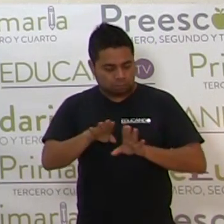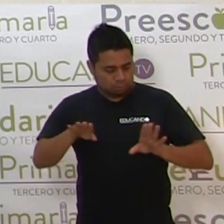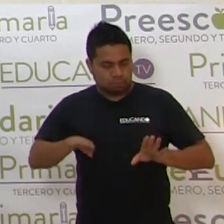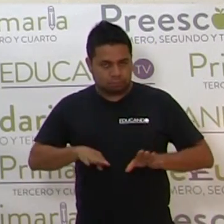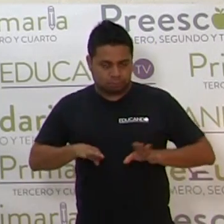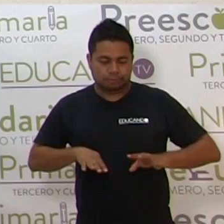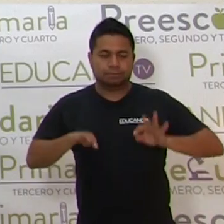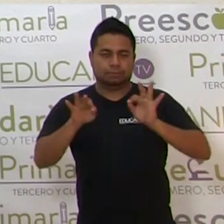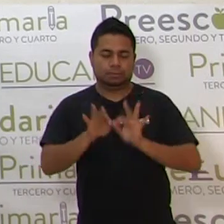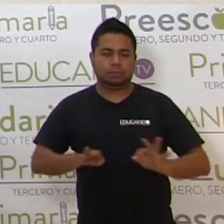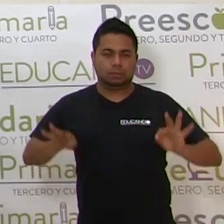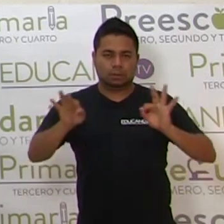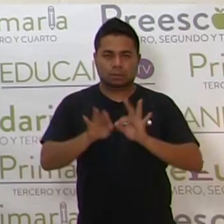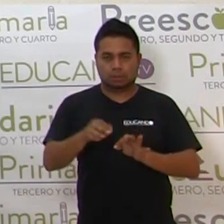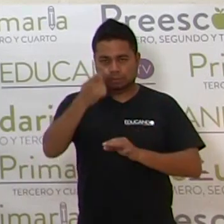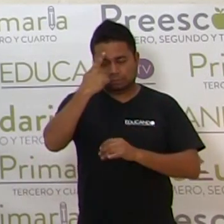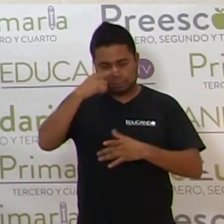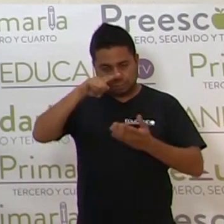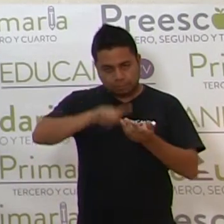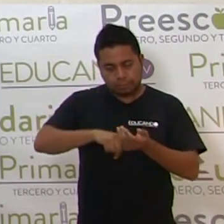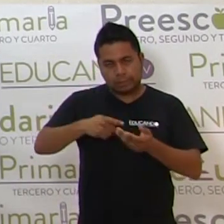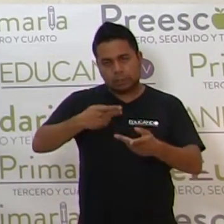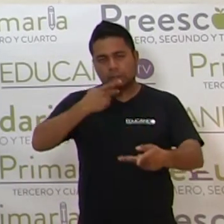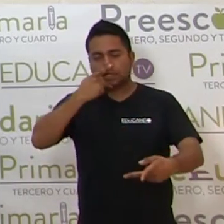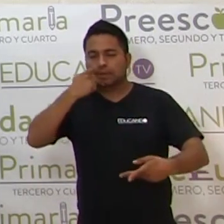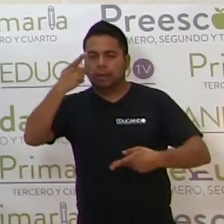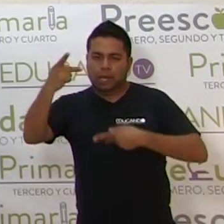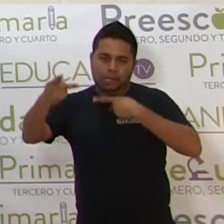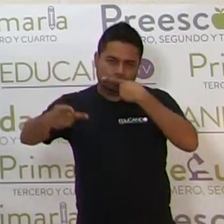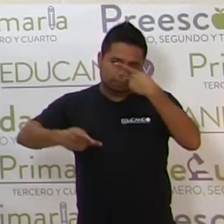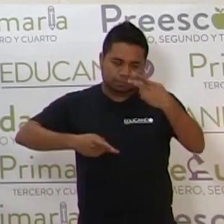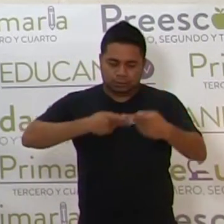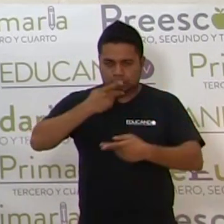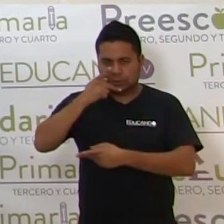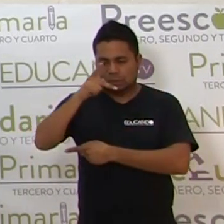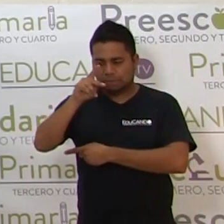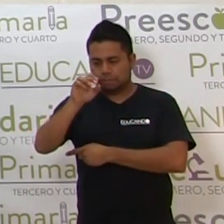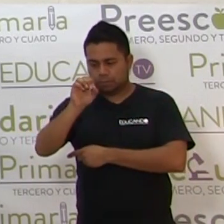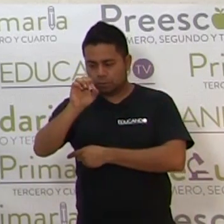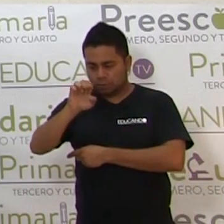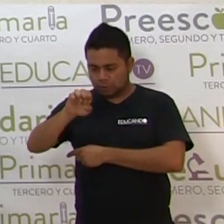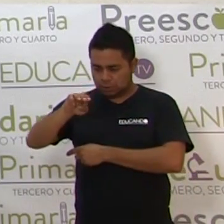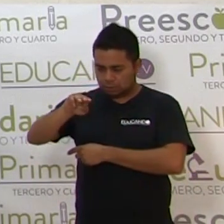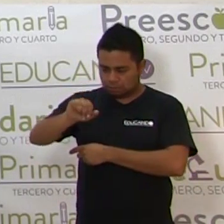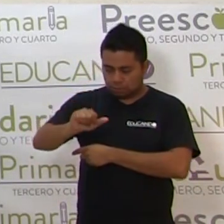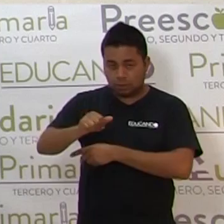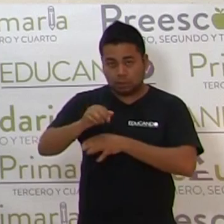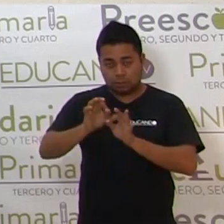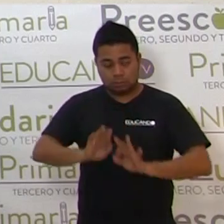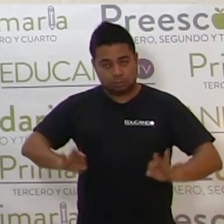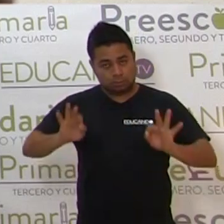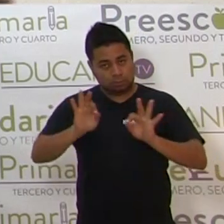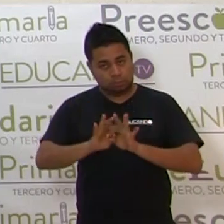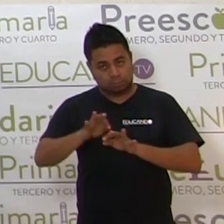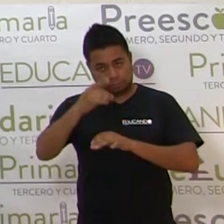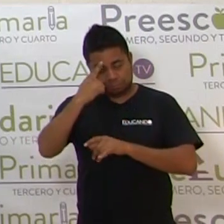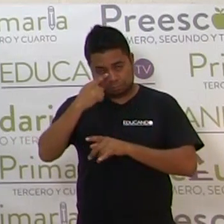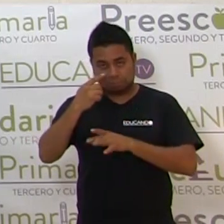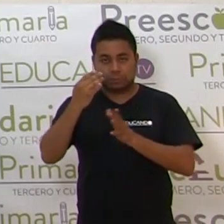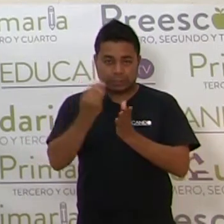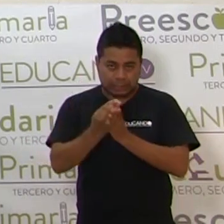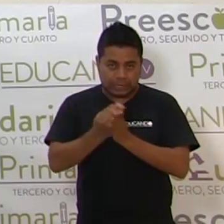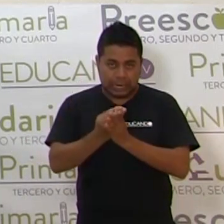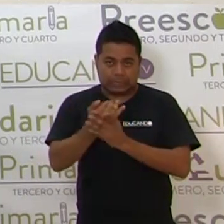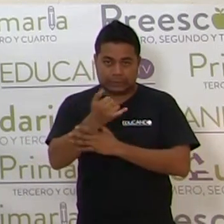característica fundamental acerca de los poemas. Es importante que en este momento de esta sesión y a lo largo de todas